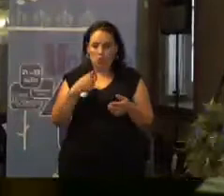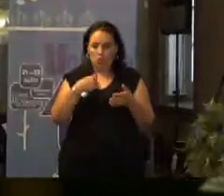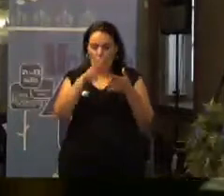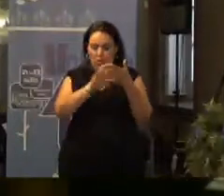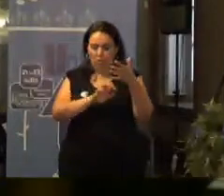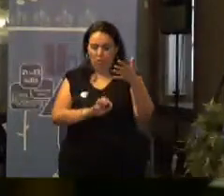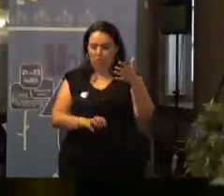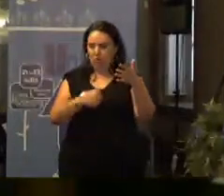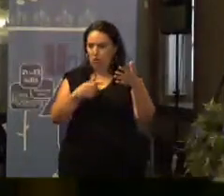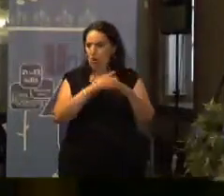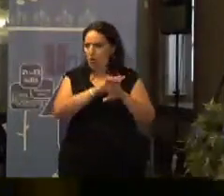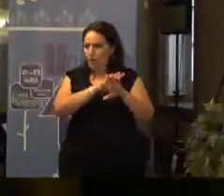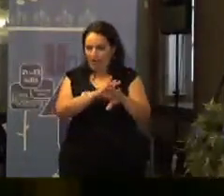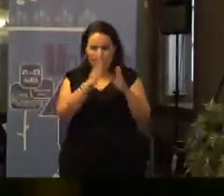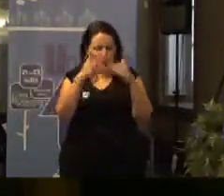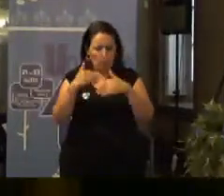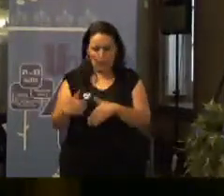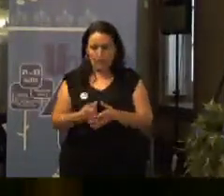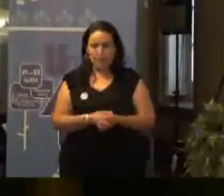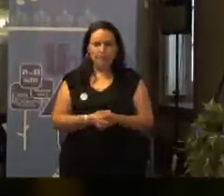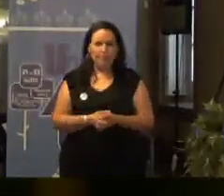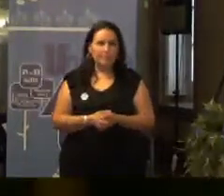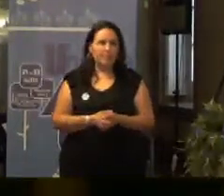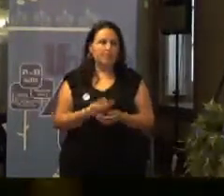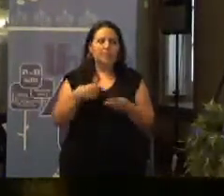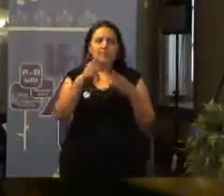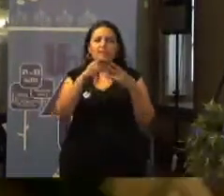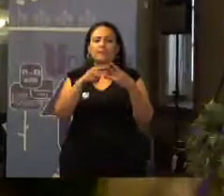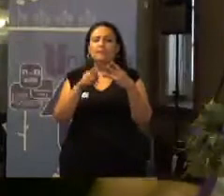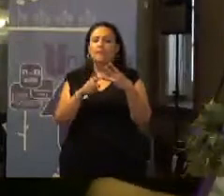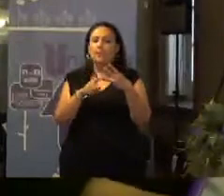vou utilizar en absoluto todo o que aparece que teño aquí. 3 postulados